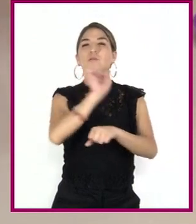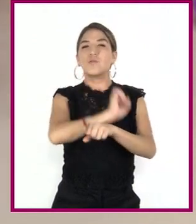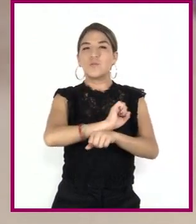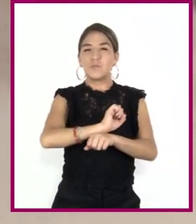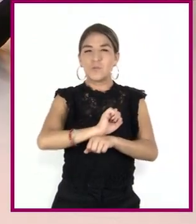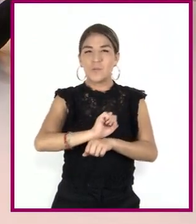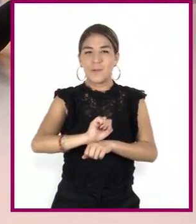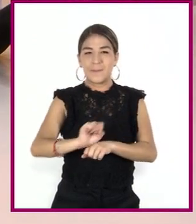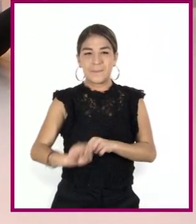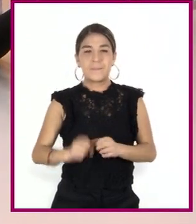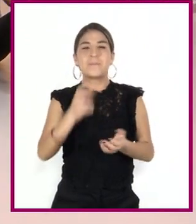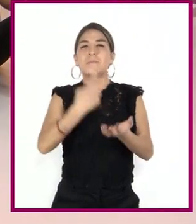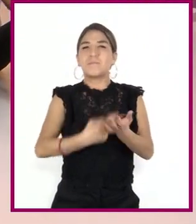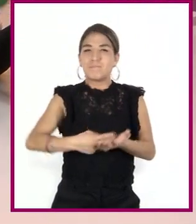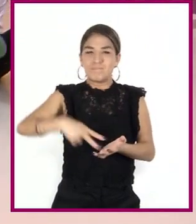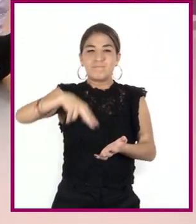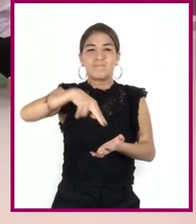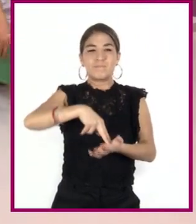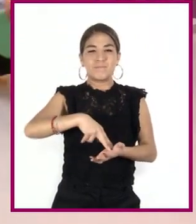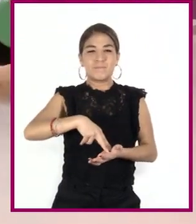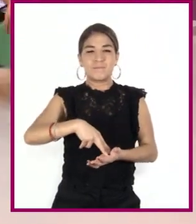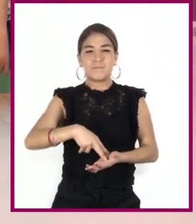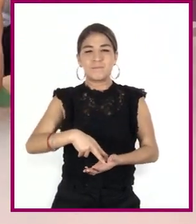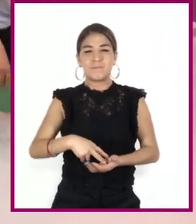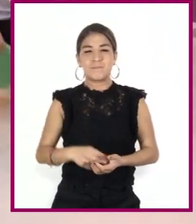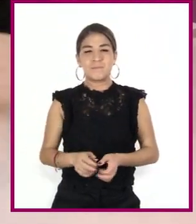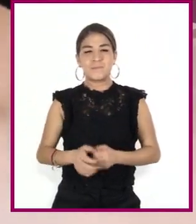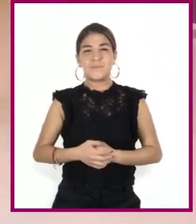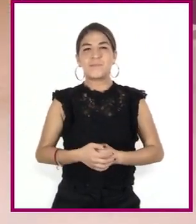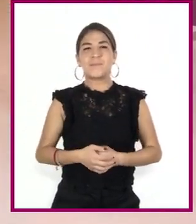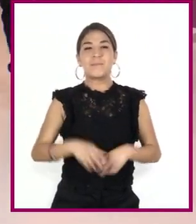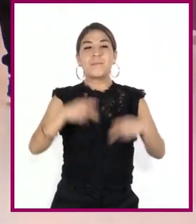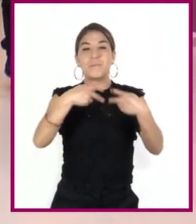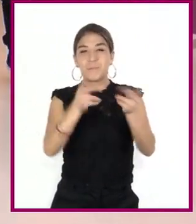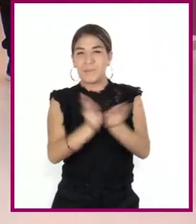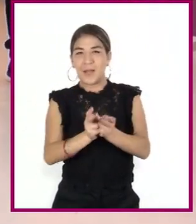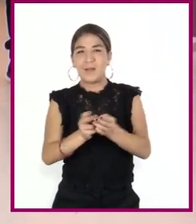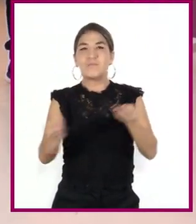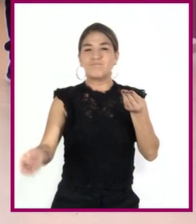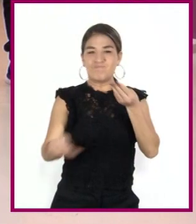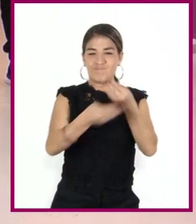Suavemente nos colocamos de pie. Tomamos los dos platos.